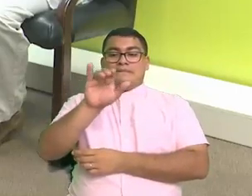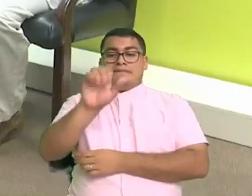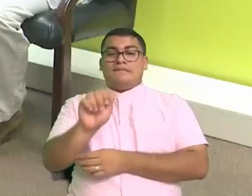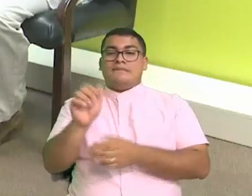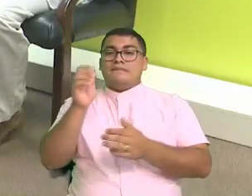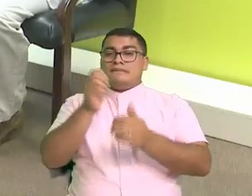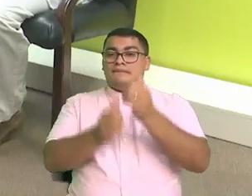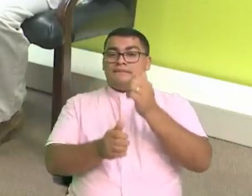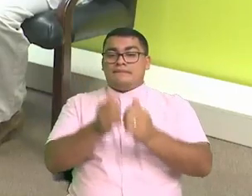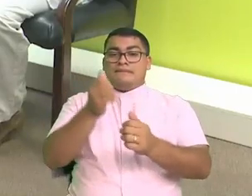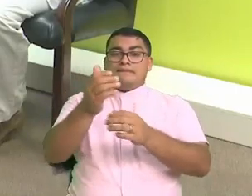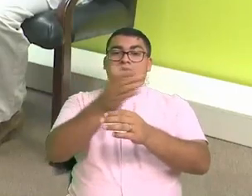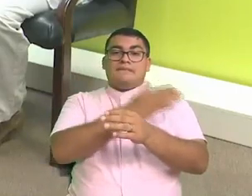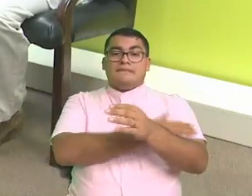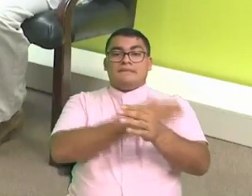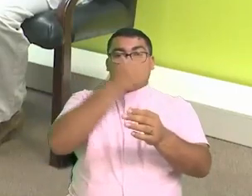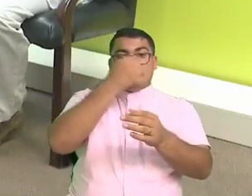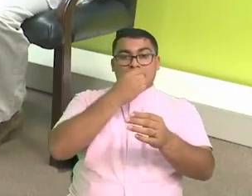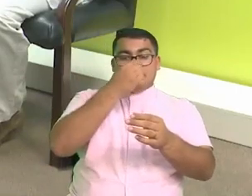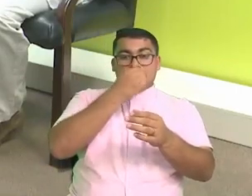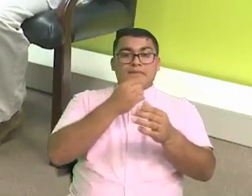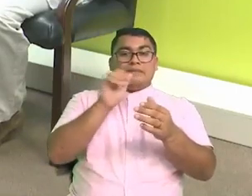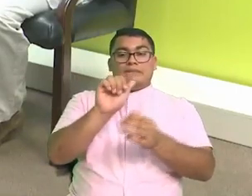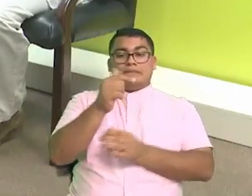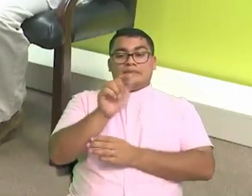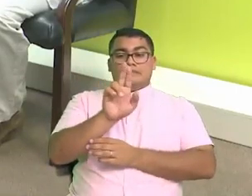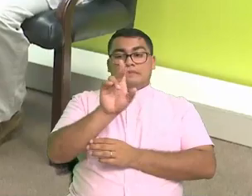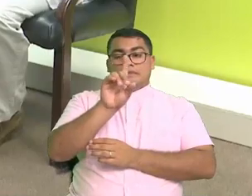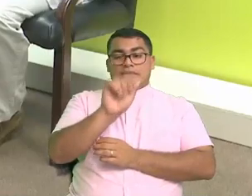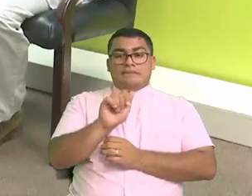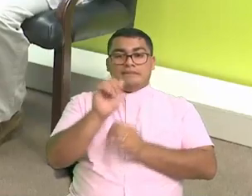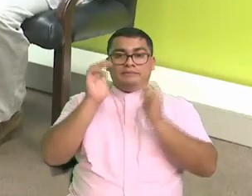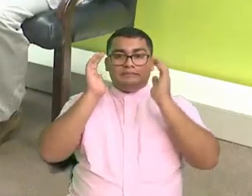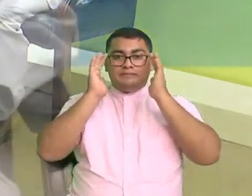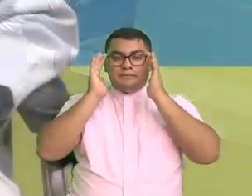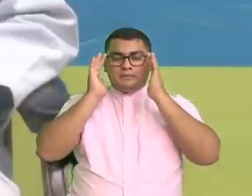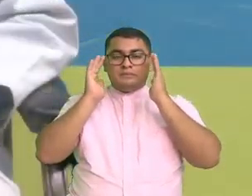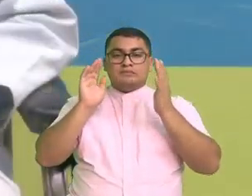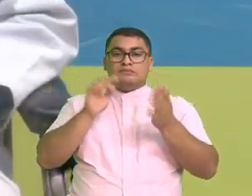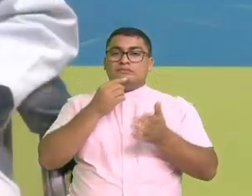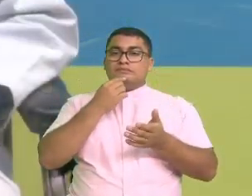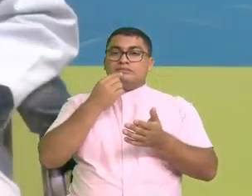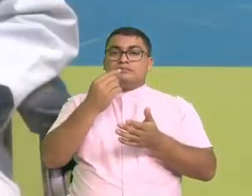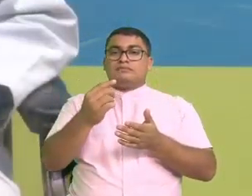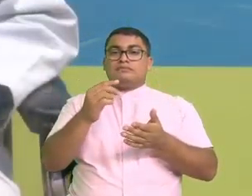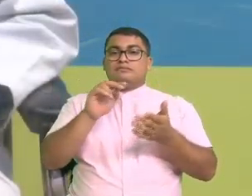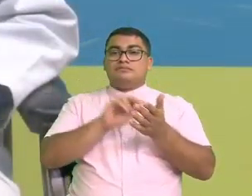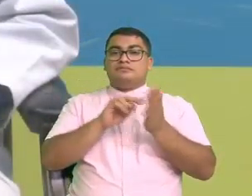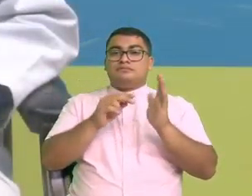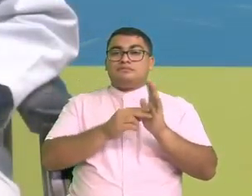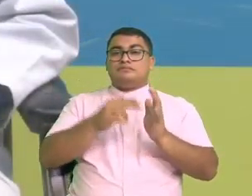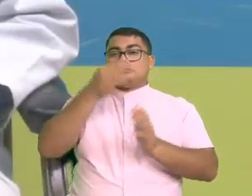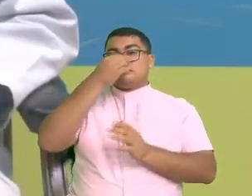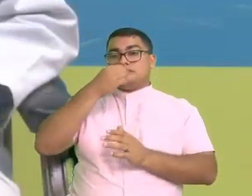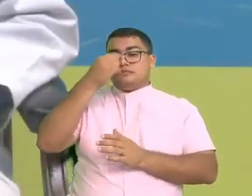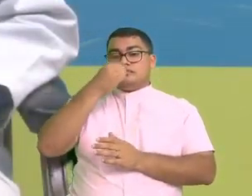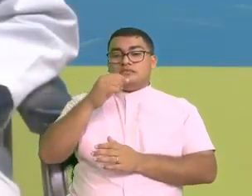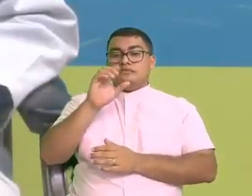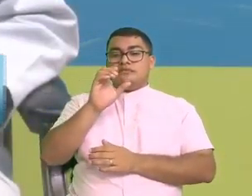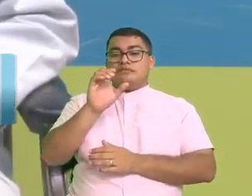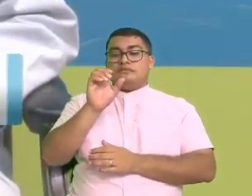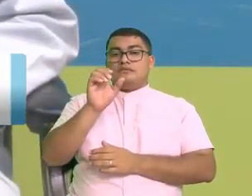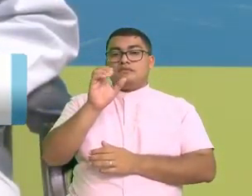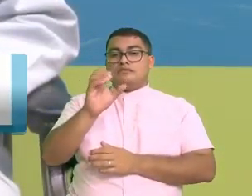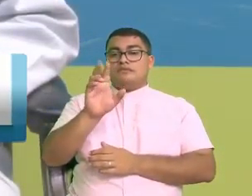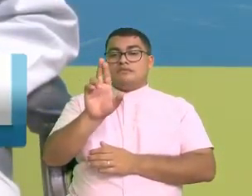la sinusitis aguda. Se dice que la sinusitis crónica se establece una